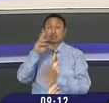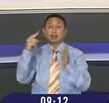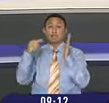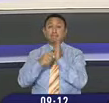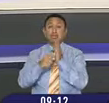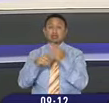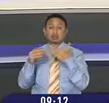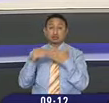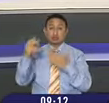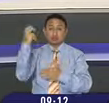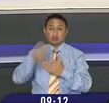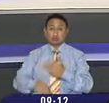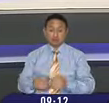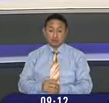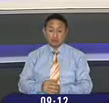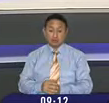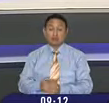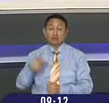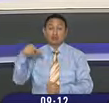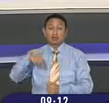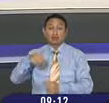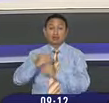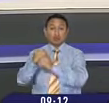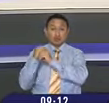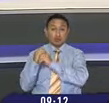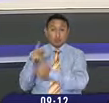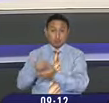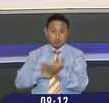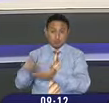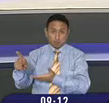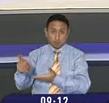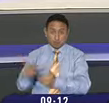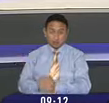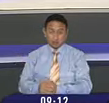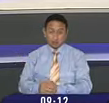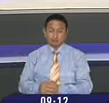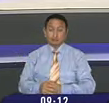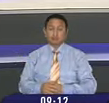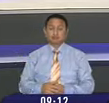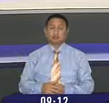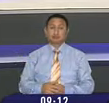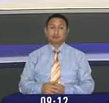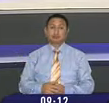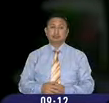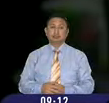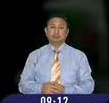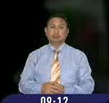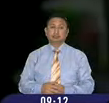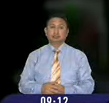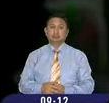a quienes cometan el delito de extorsión con las denominadas vacunas.